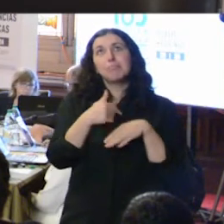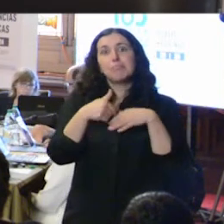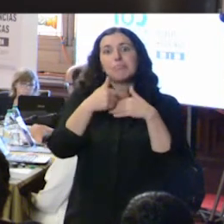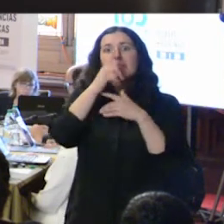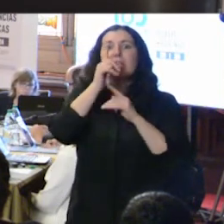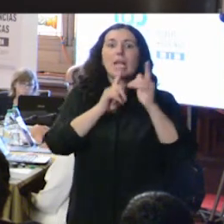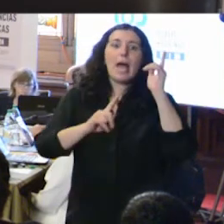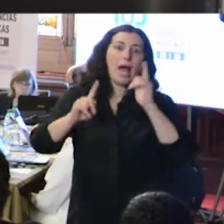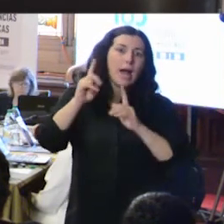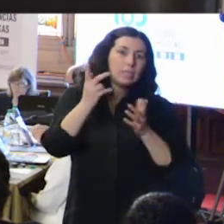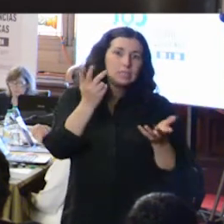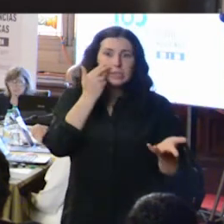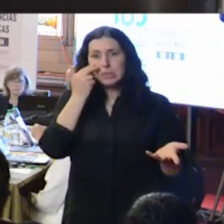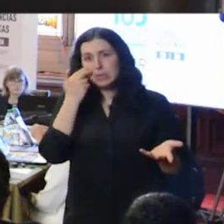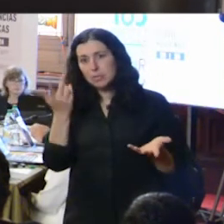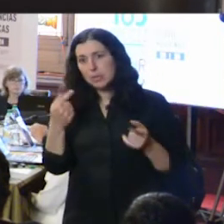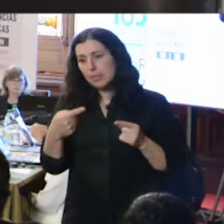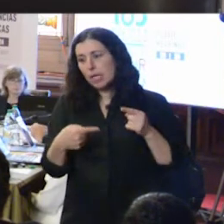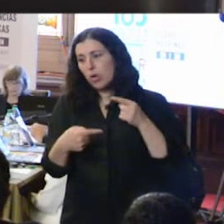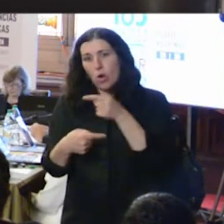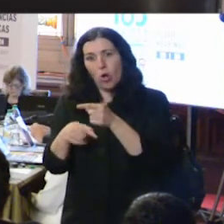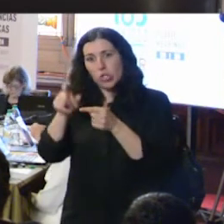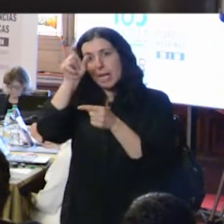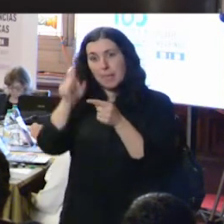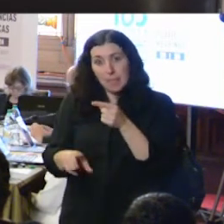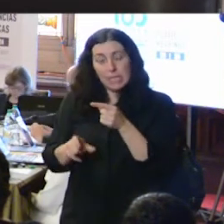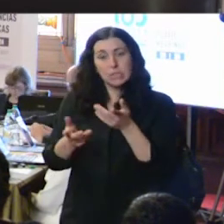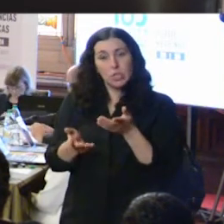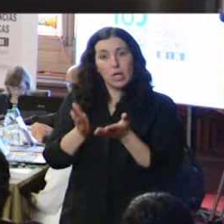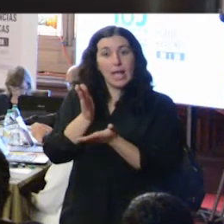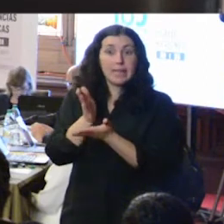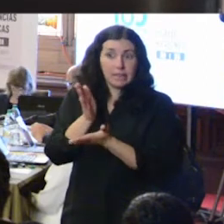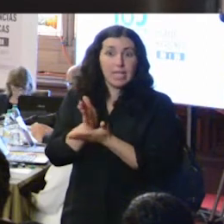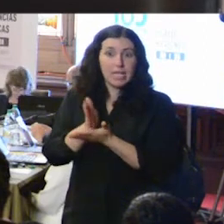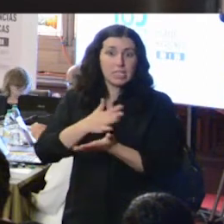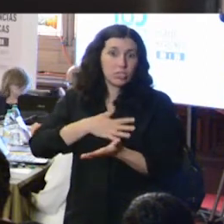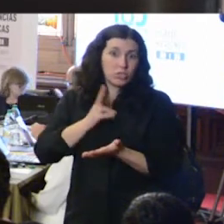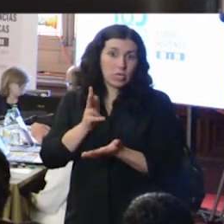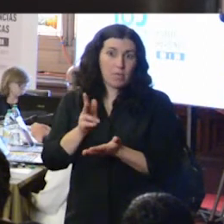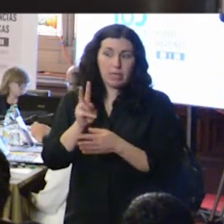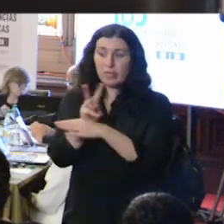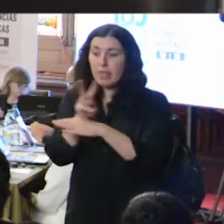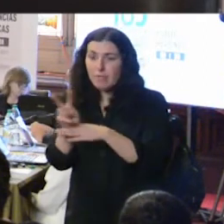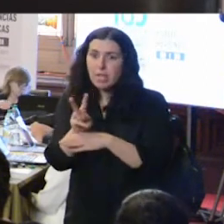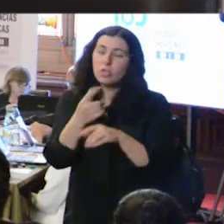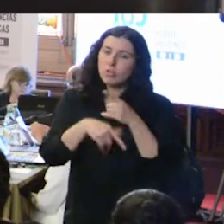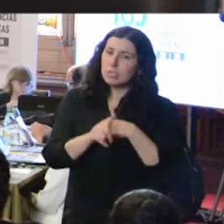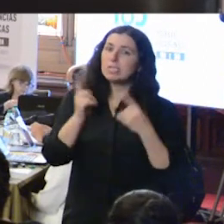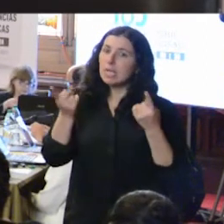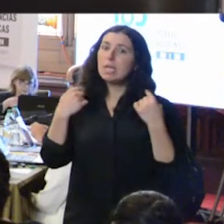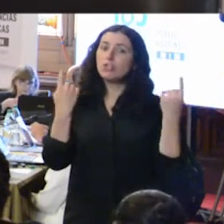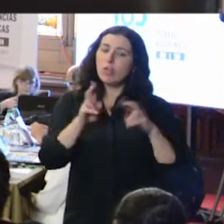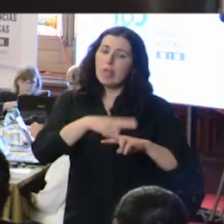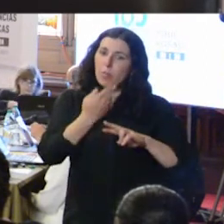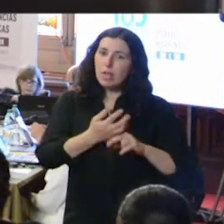ocurre o se actualiza algo en contra de defensoras, defensores de derechos humanos, reitero, investigar con la debida diligencia